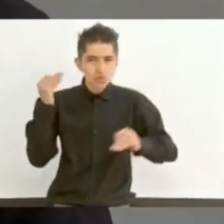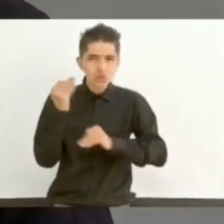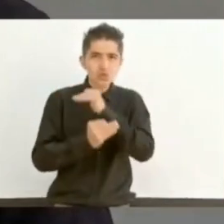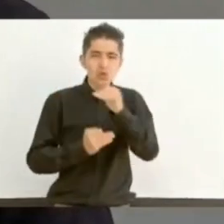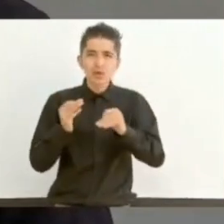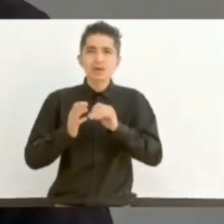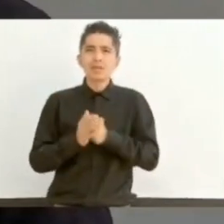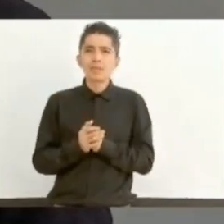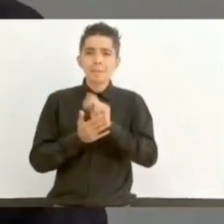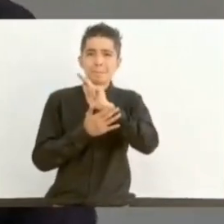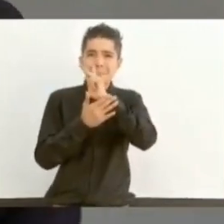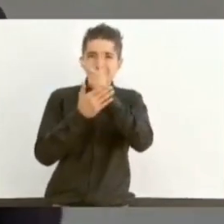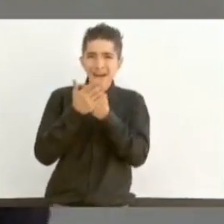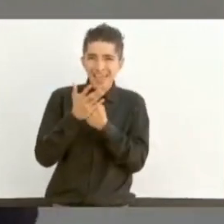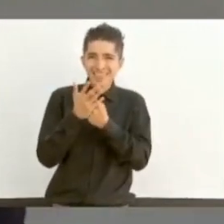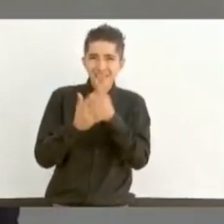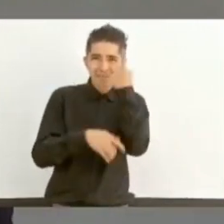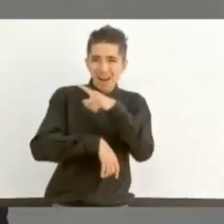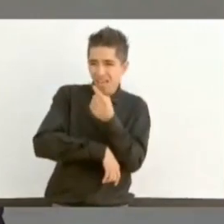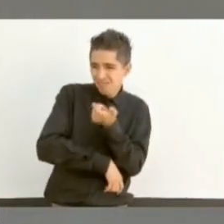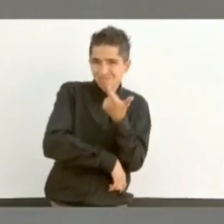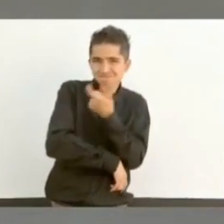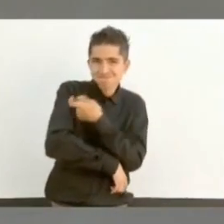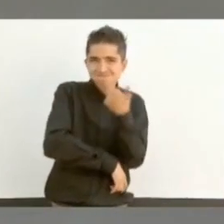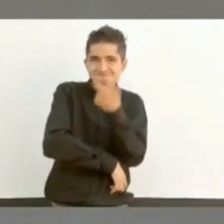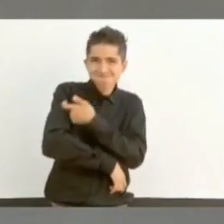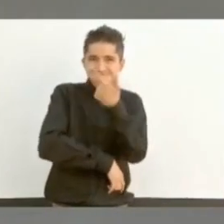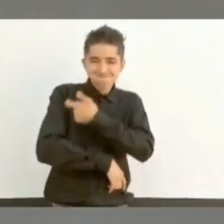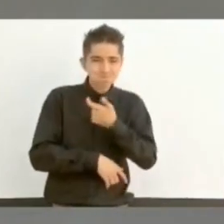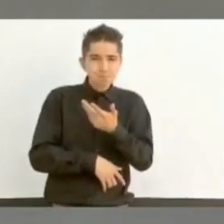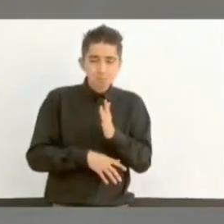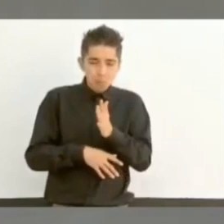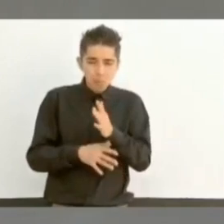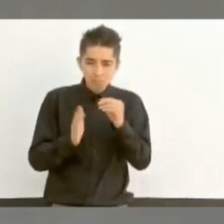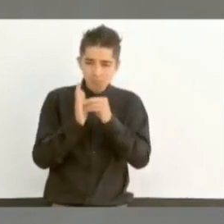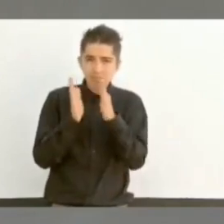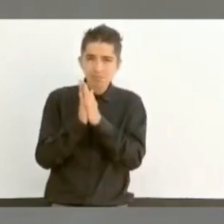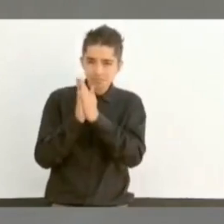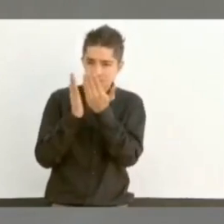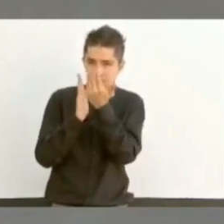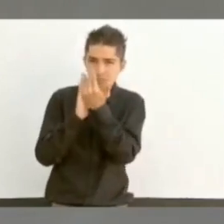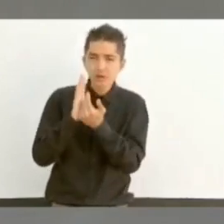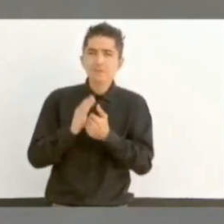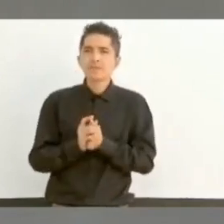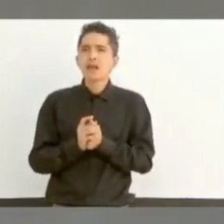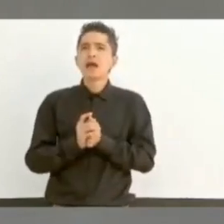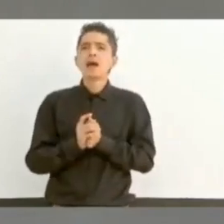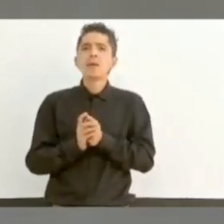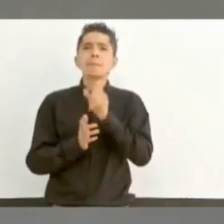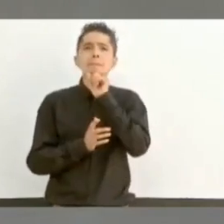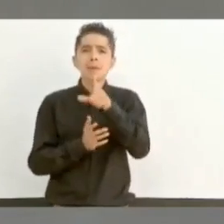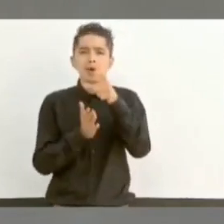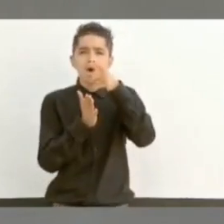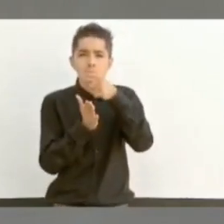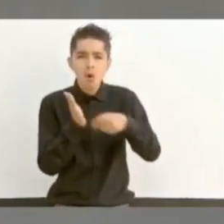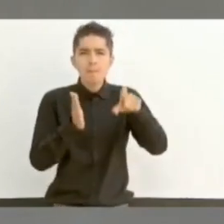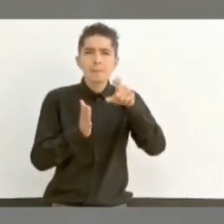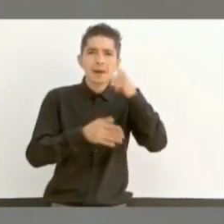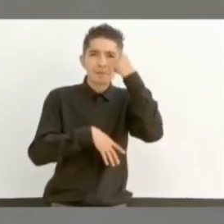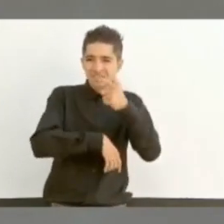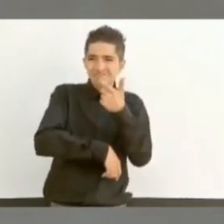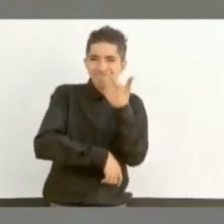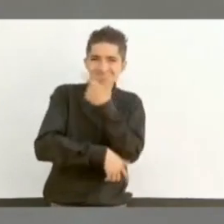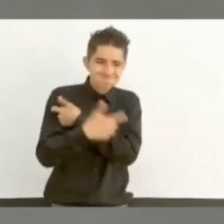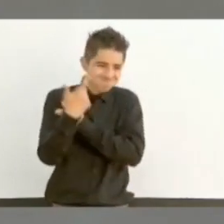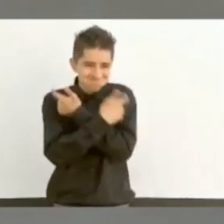de acuerdo al plan de vacunación, y la compra de vacunas que